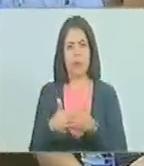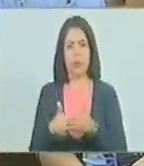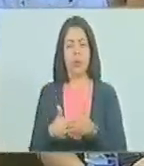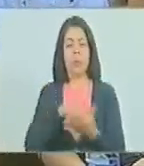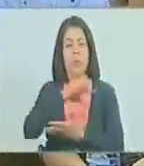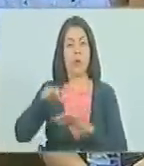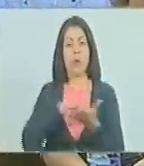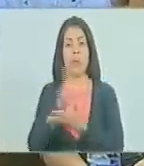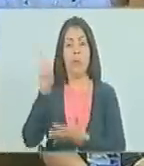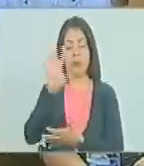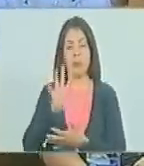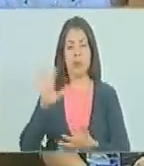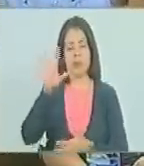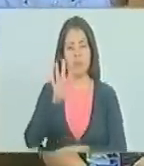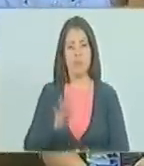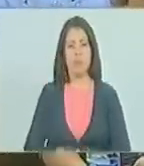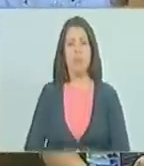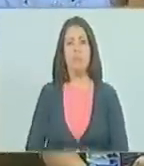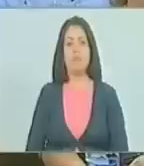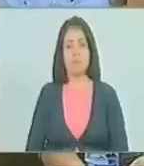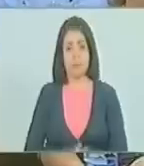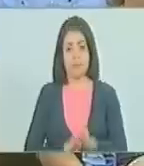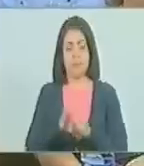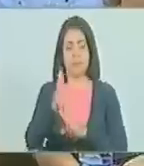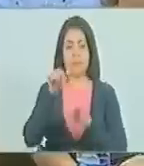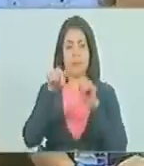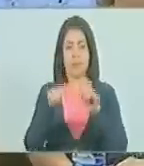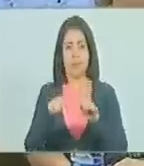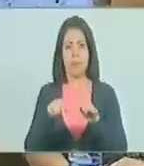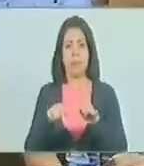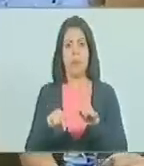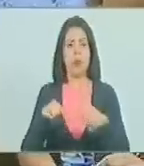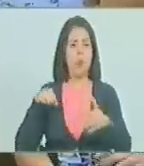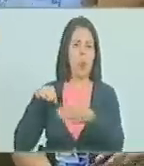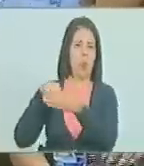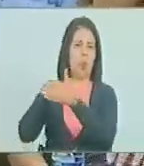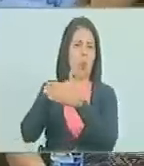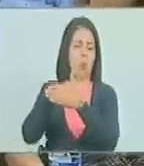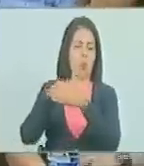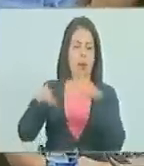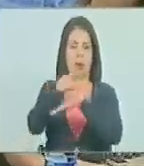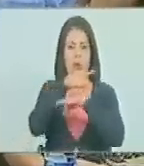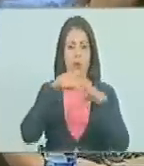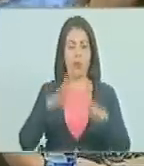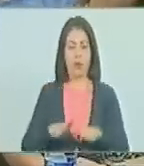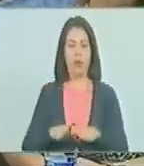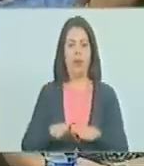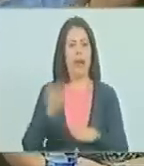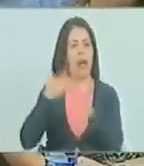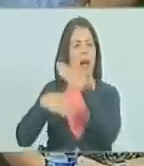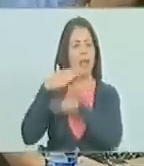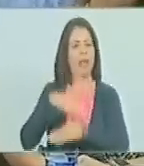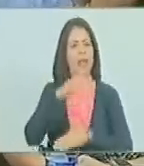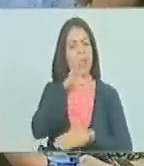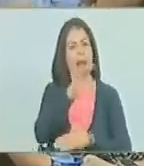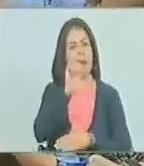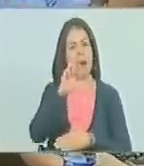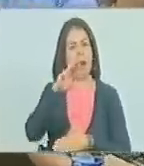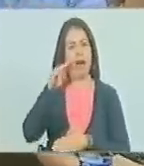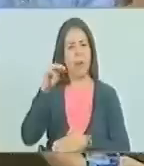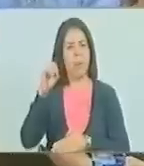en toda la crisis venezolana, pidiendo primero un golpe de Estado cuando Carmona,